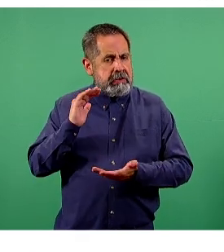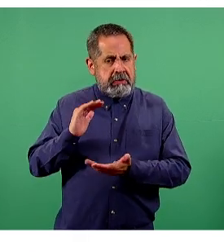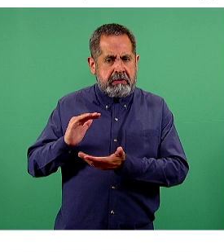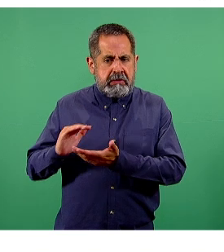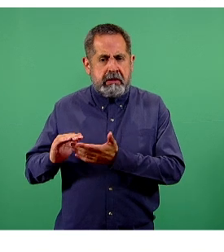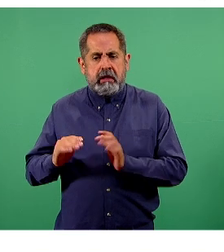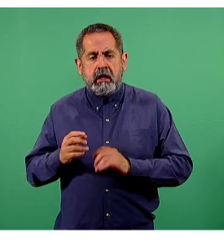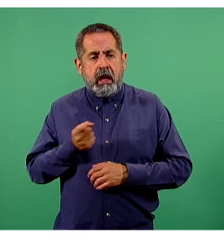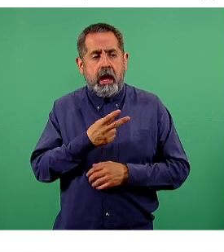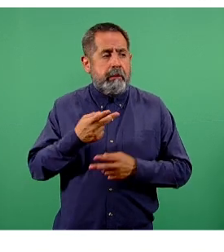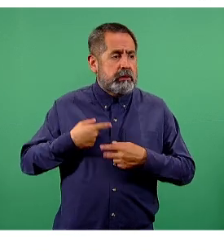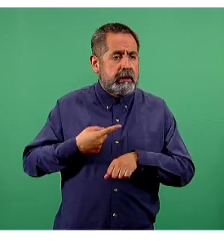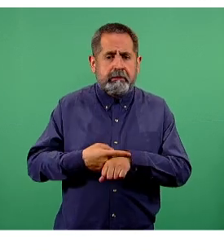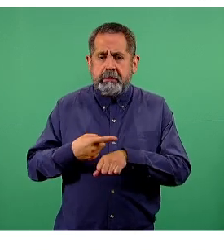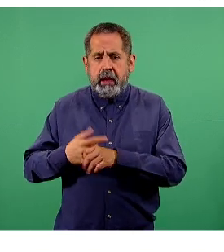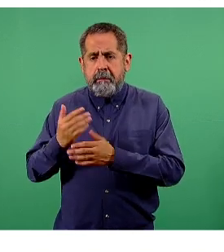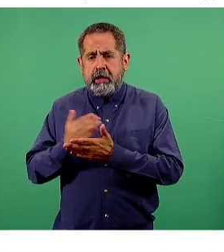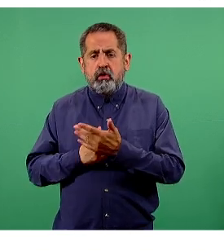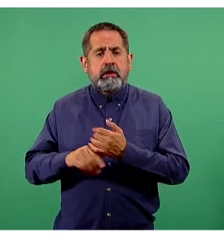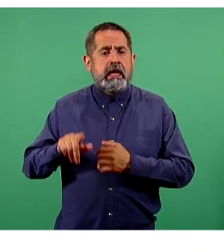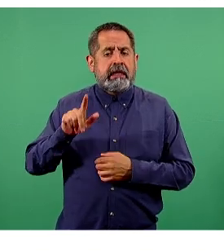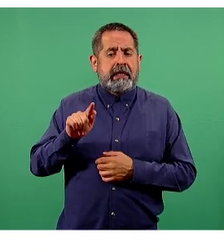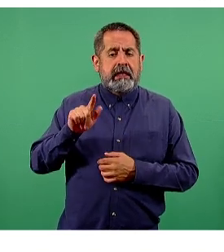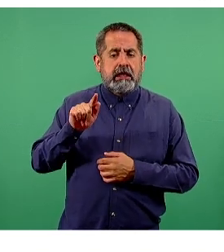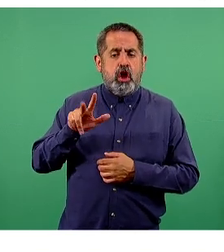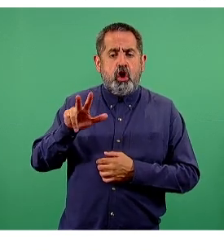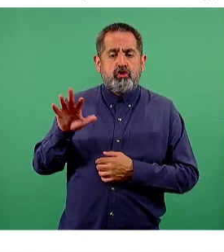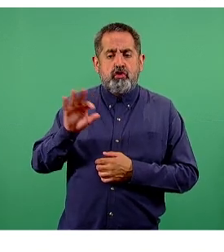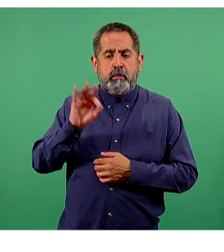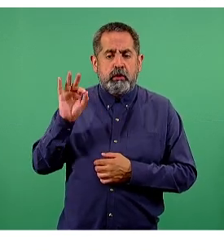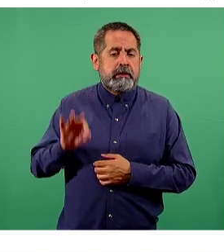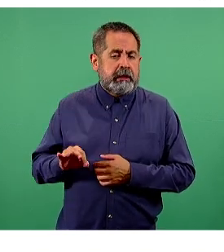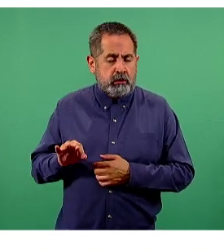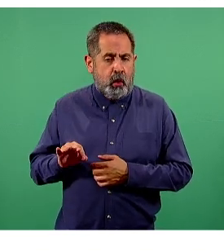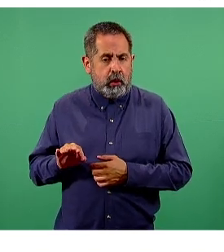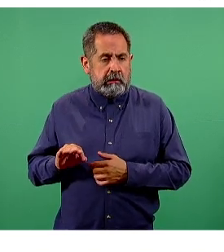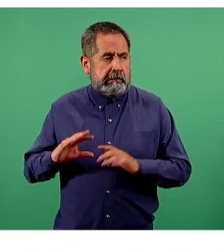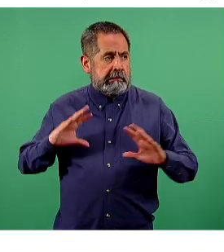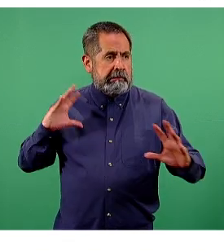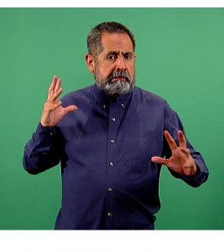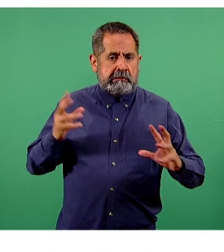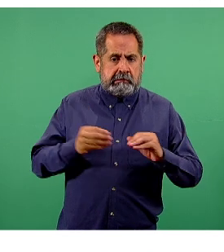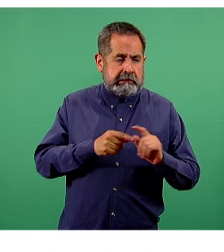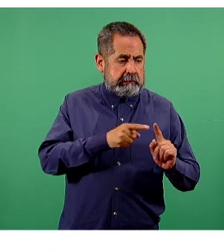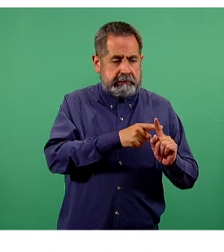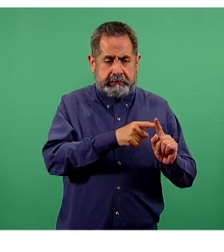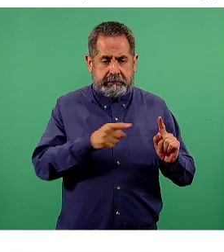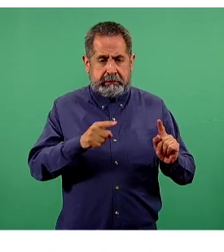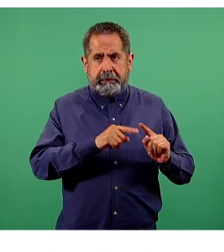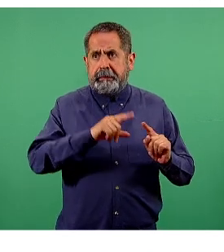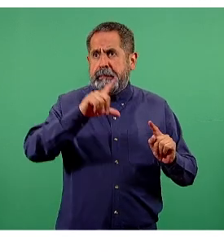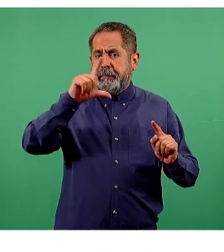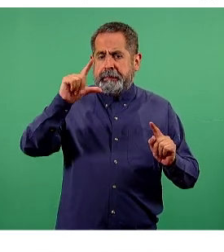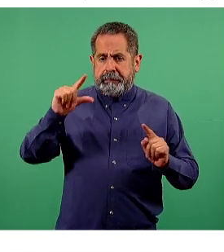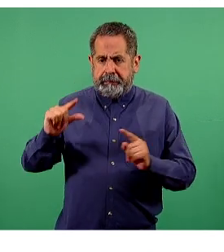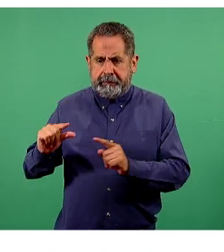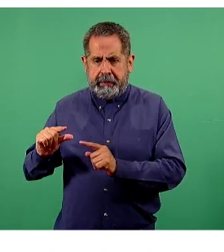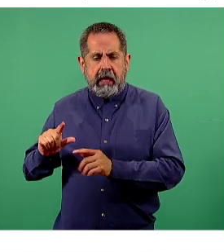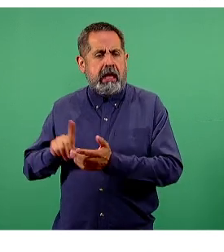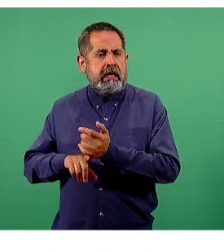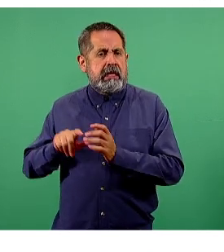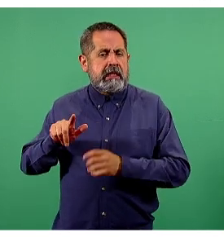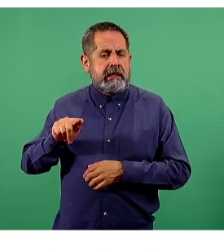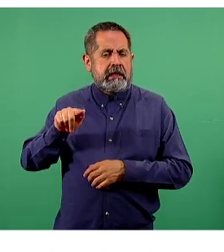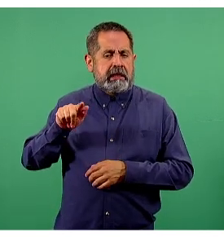carga de enfermedad, menos 78% la reducción acumulada desde que esta inició prácticamente a mediados